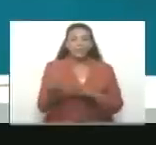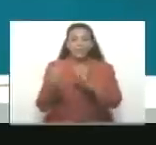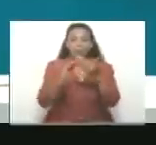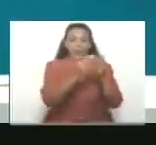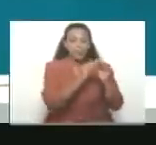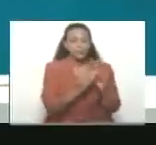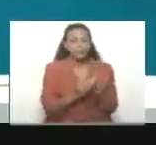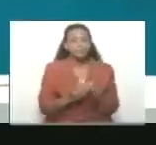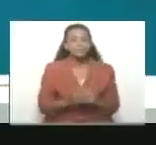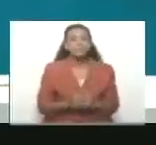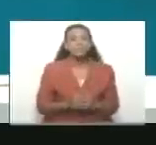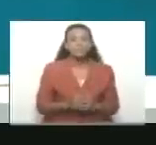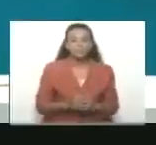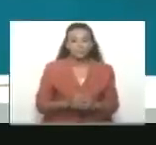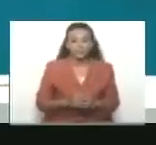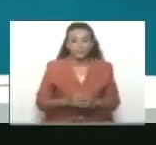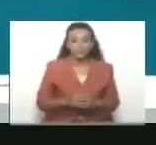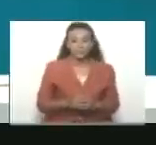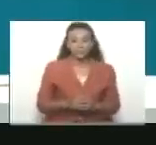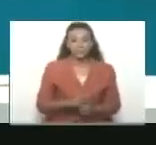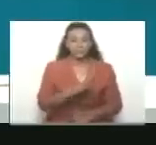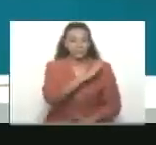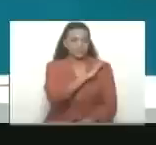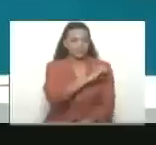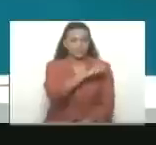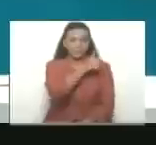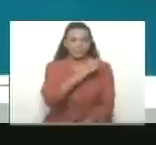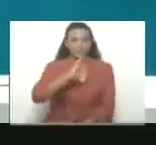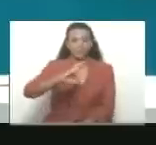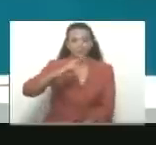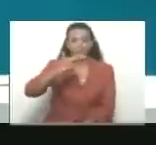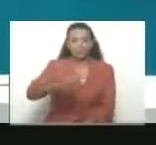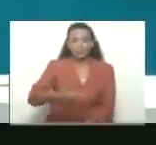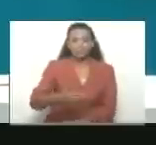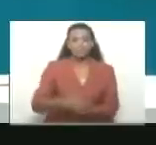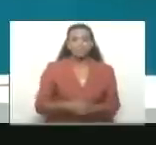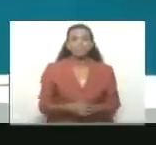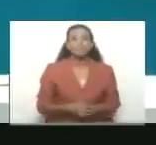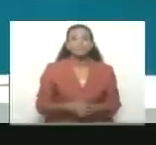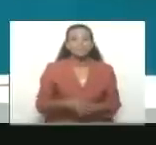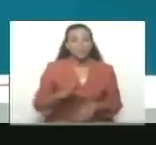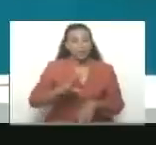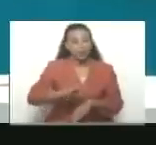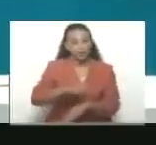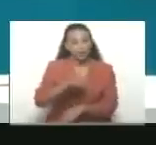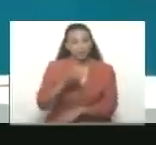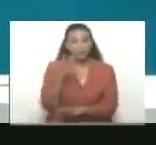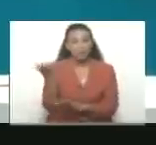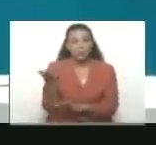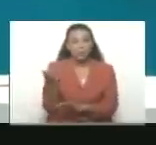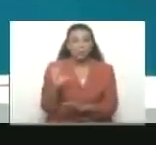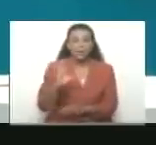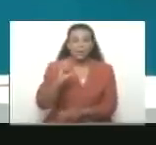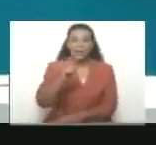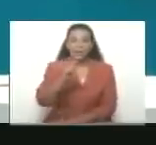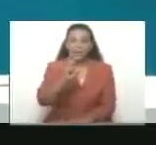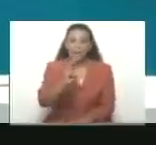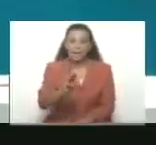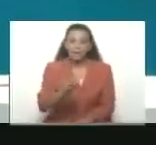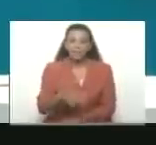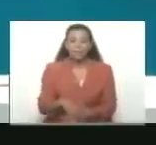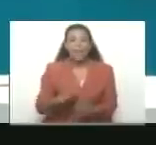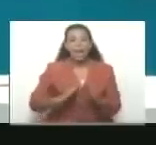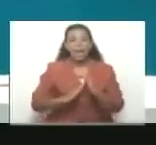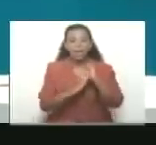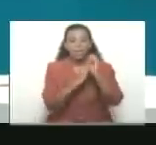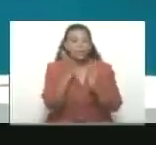jefes de comunidad a las jefas y jefes de ubch a los jefes y jefas de club a los